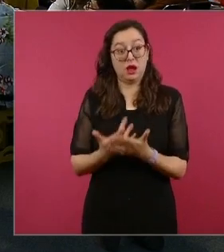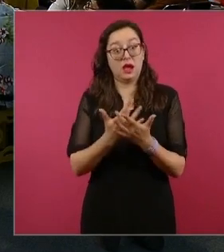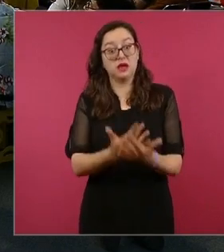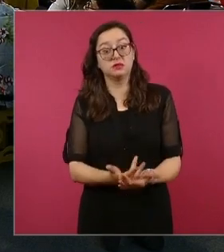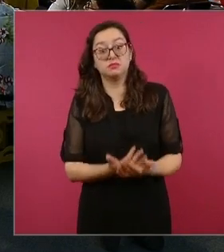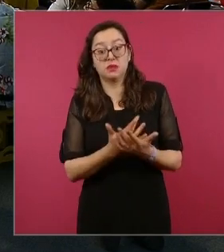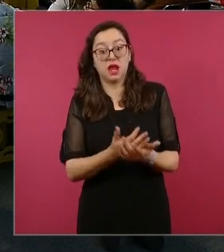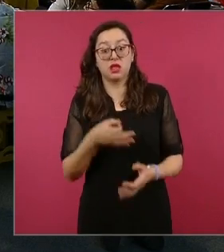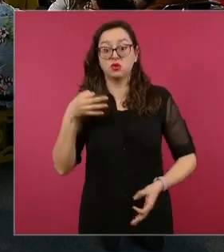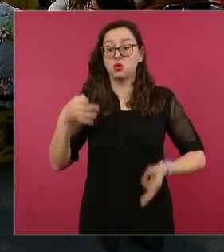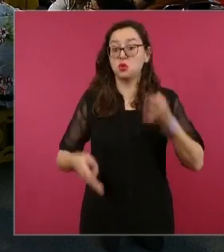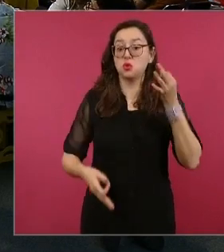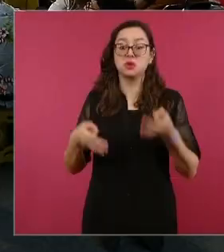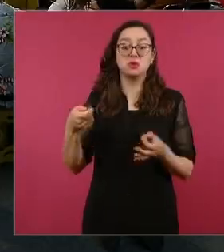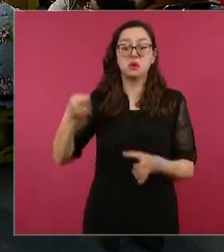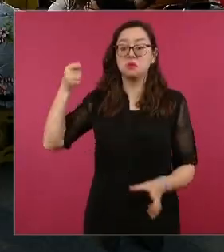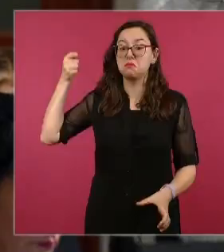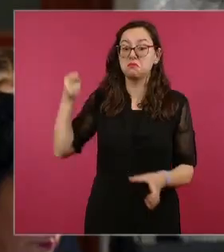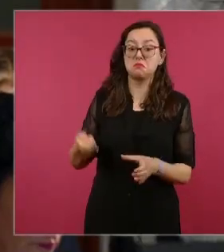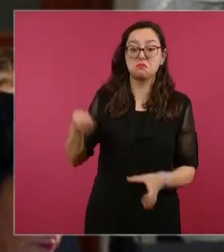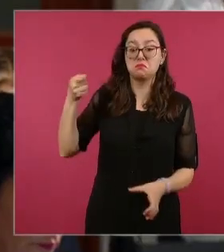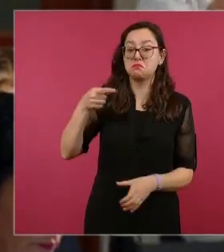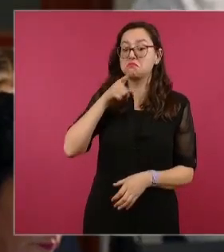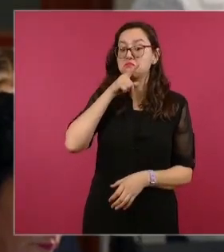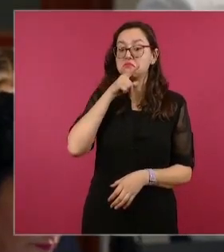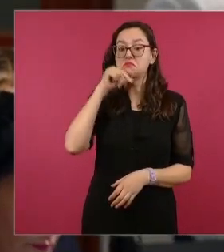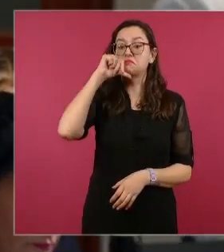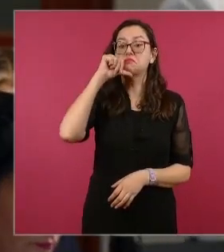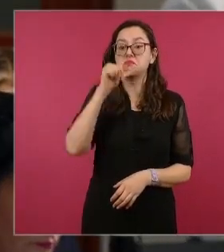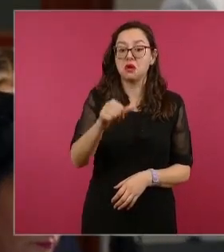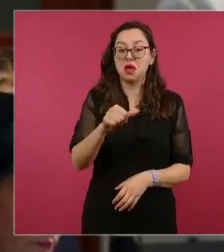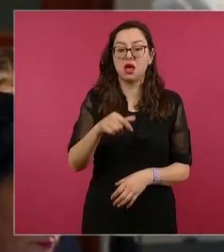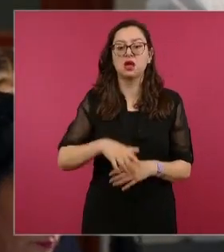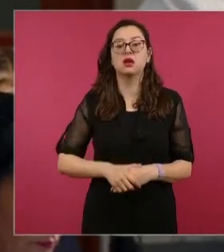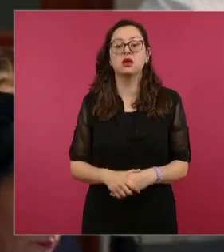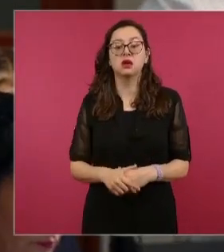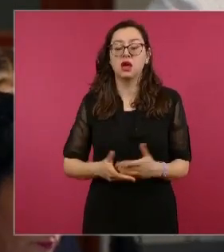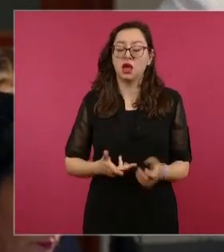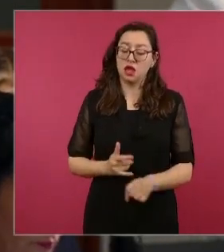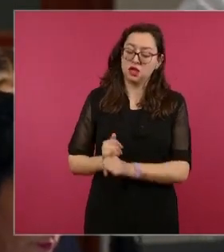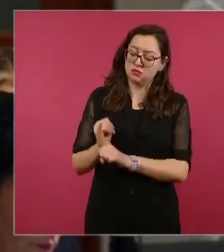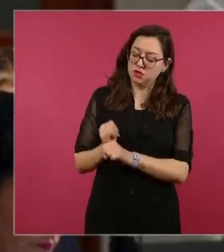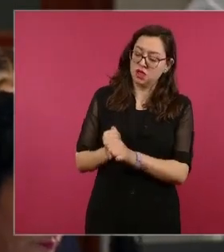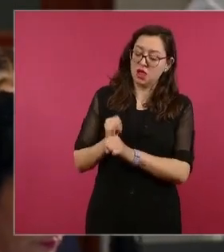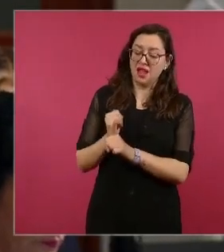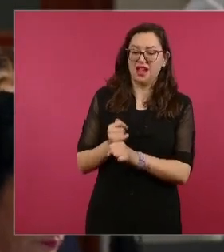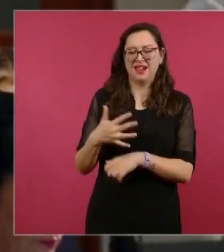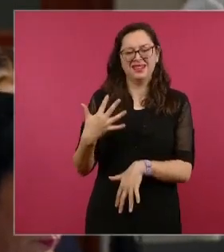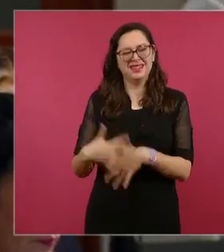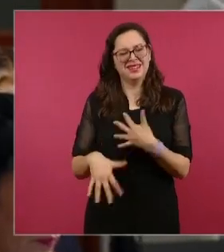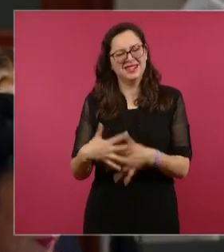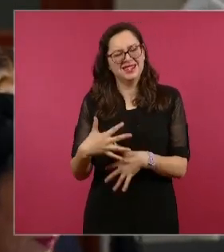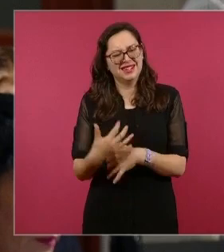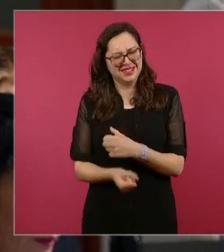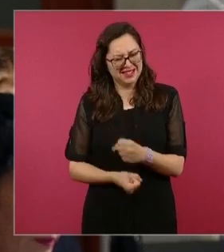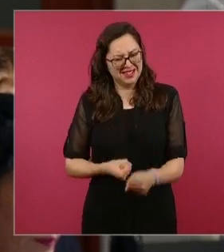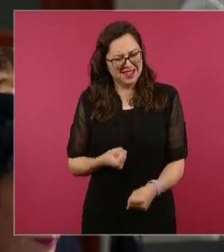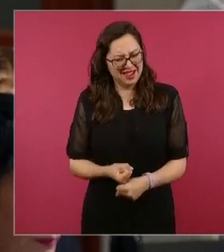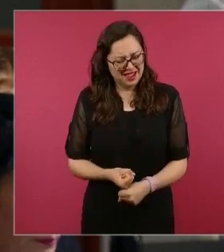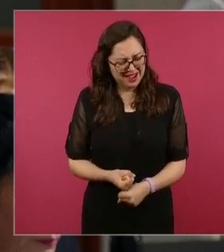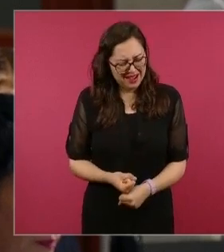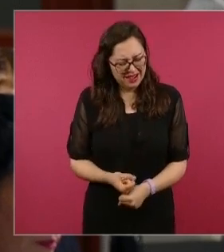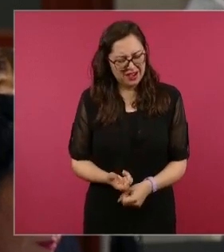un proceso de investigación de 15 años que se llevó su caso, ¿no? Y